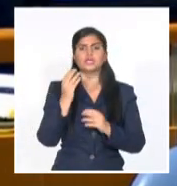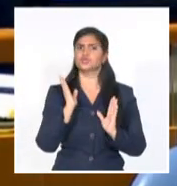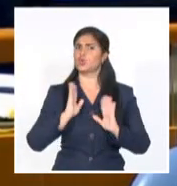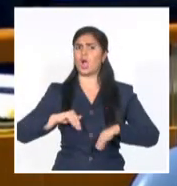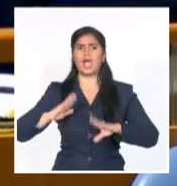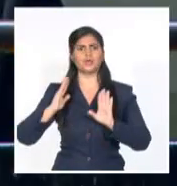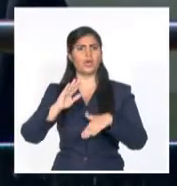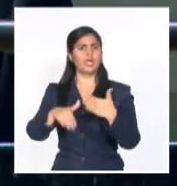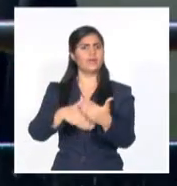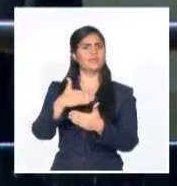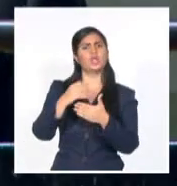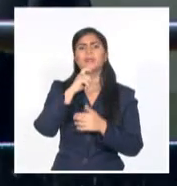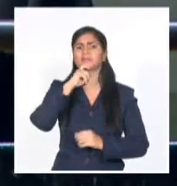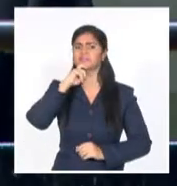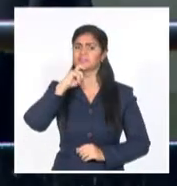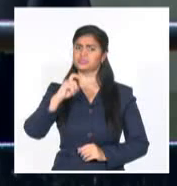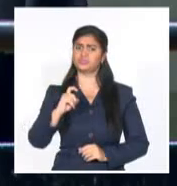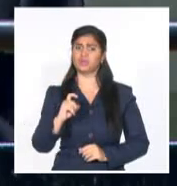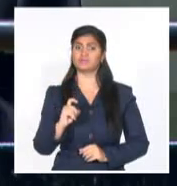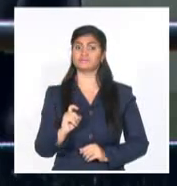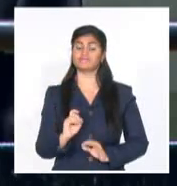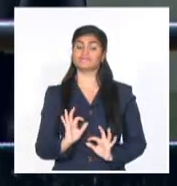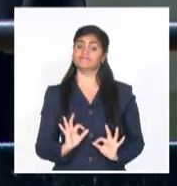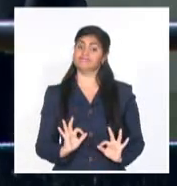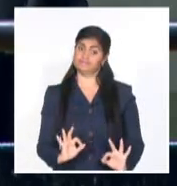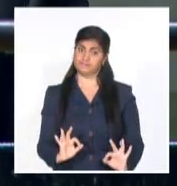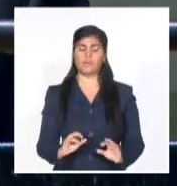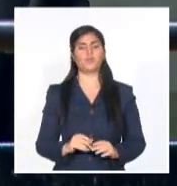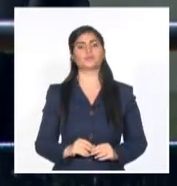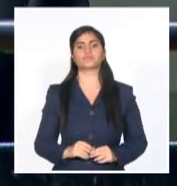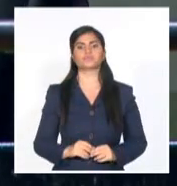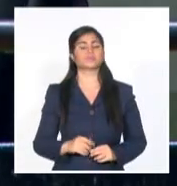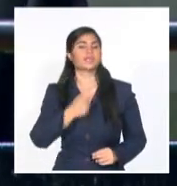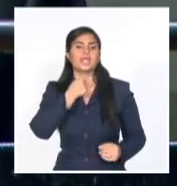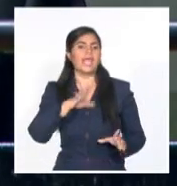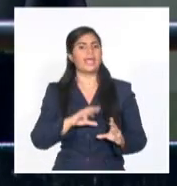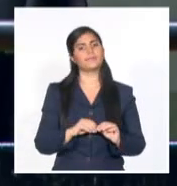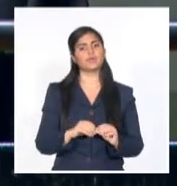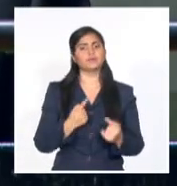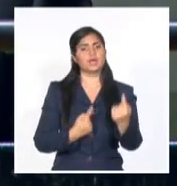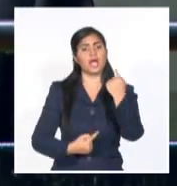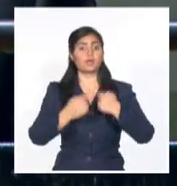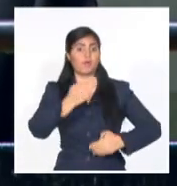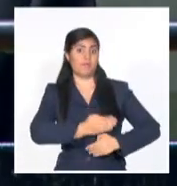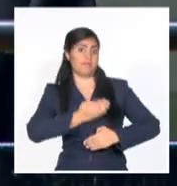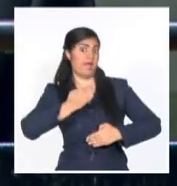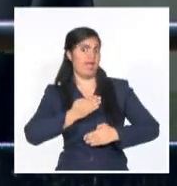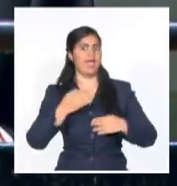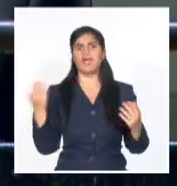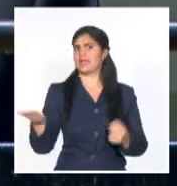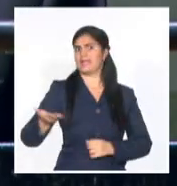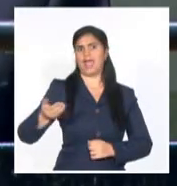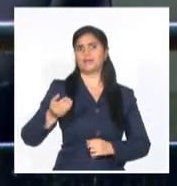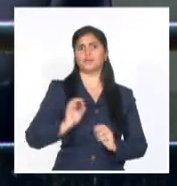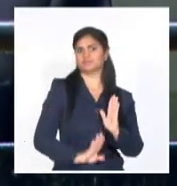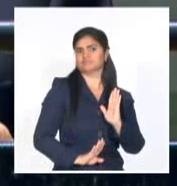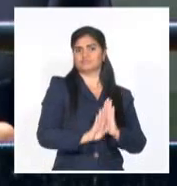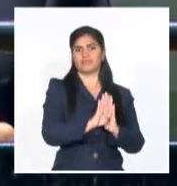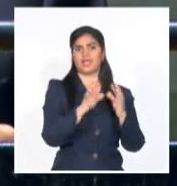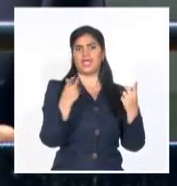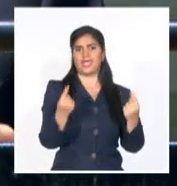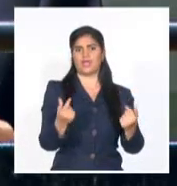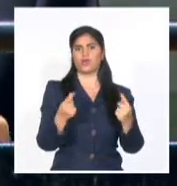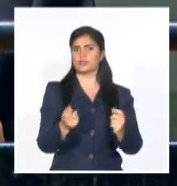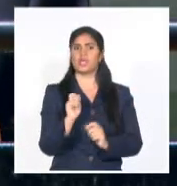Estados Unidos no ha cesado en sus propósitos de privar a nuestro país de los ingresos